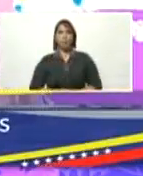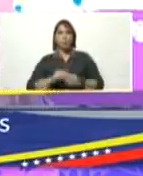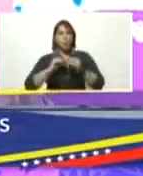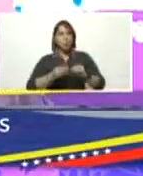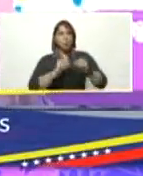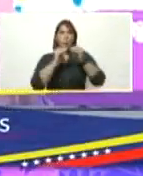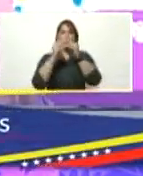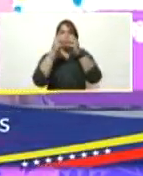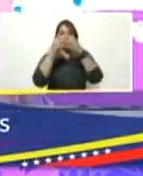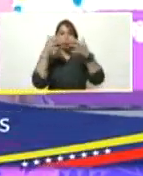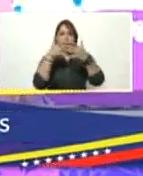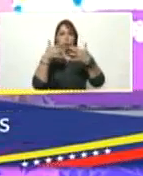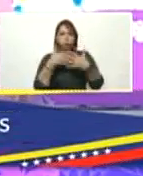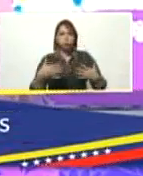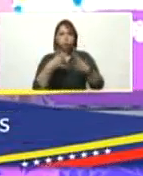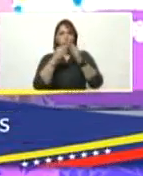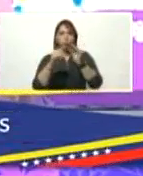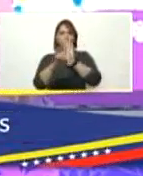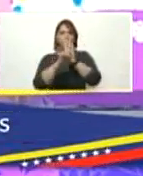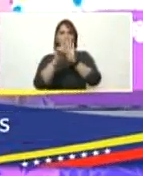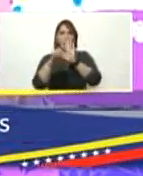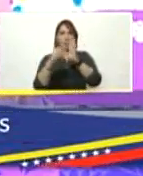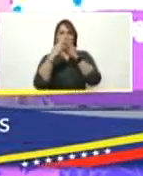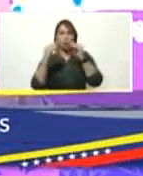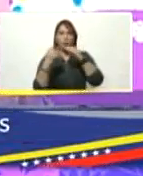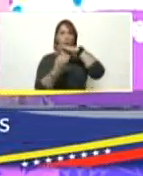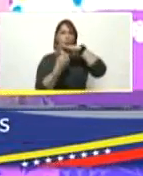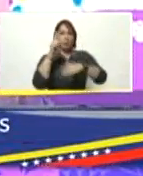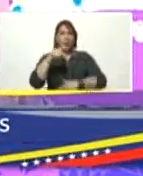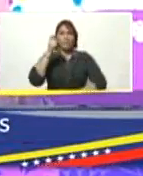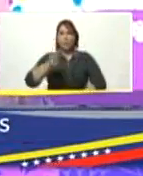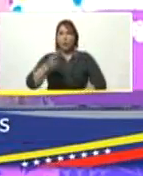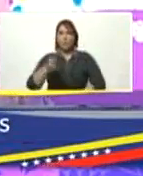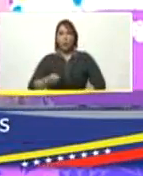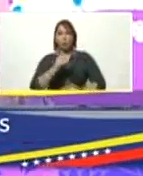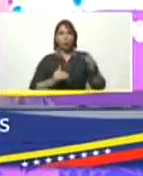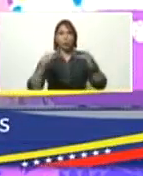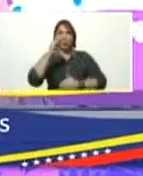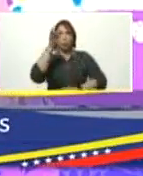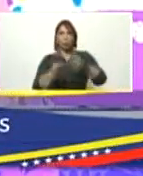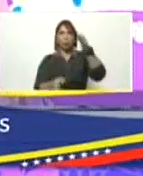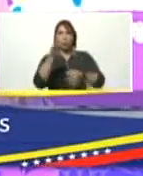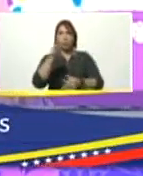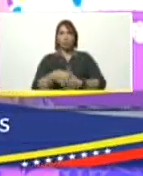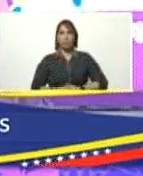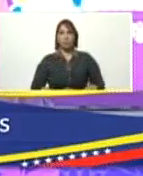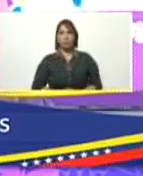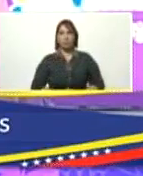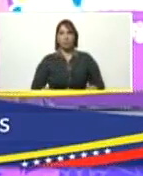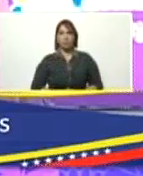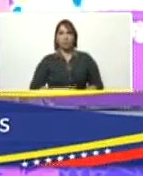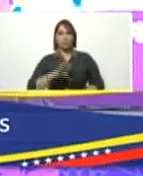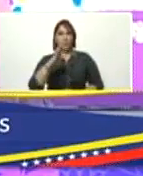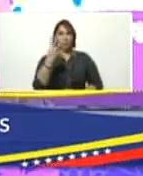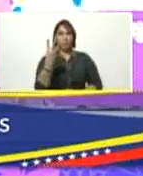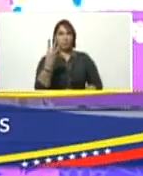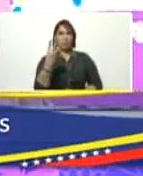adecuando y redactando todas las leyes, todas las instituciones, el Tribunal Supremo de Justicia. Y en cuarto